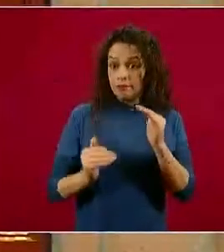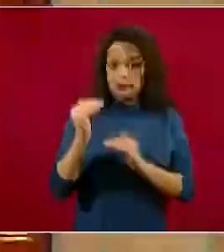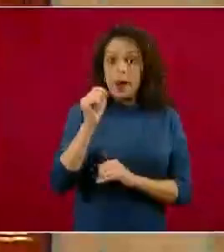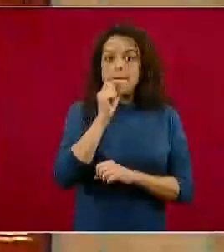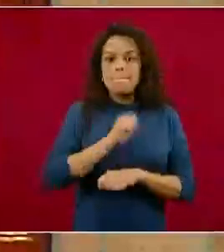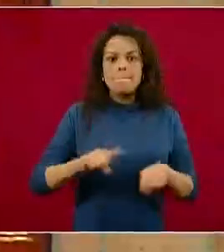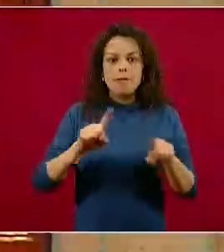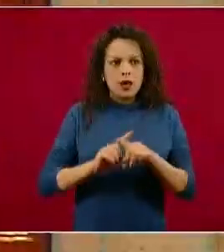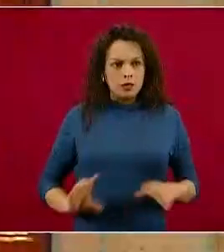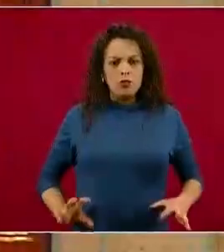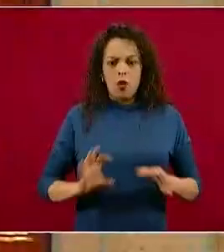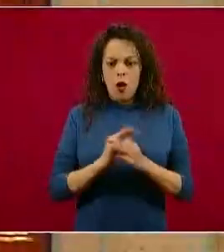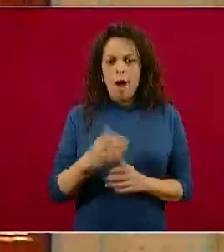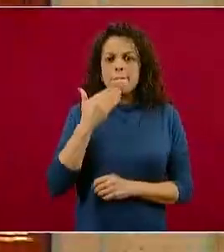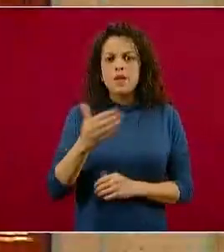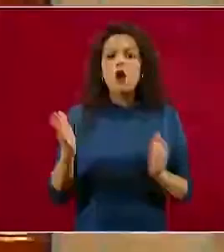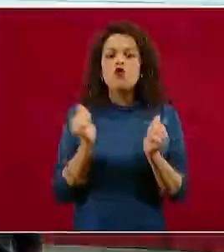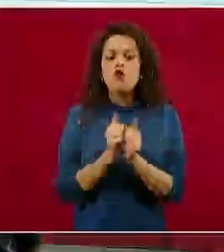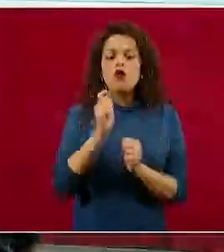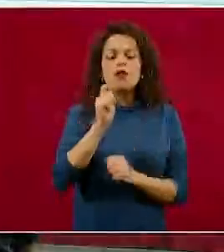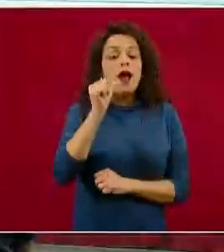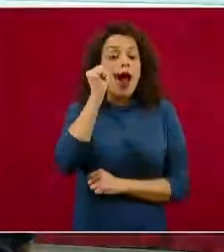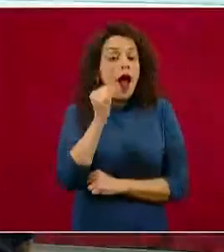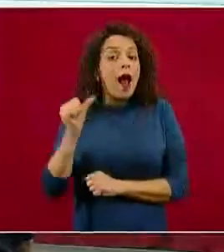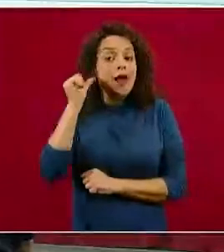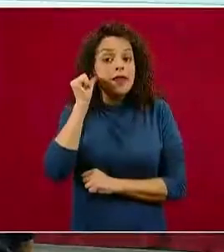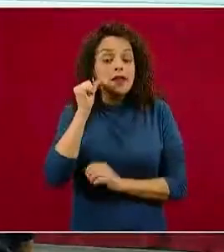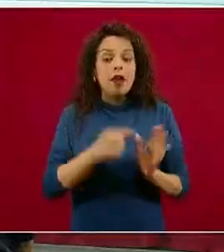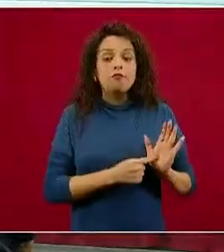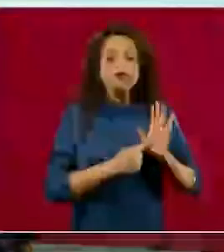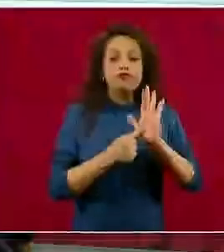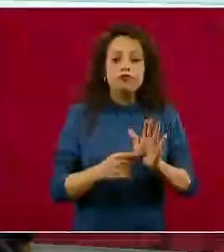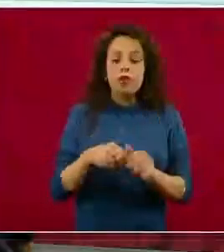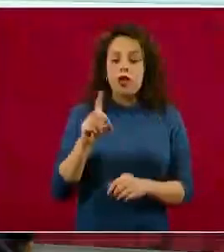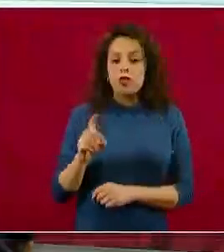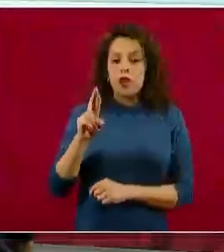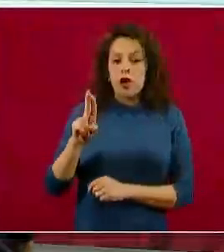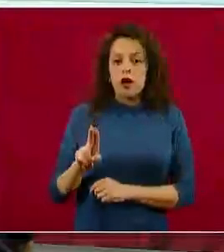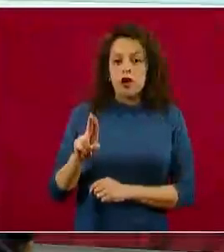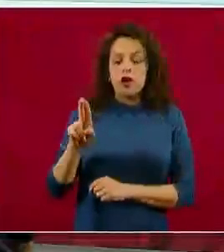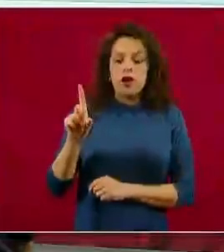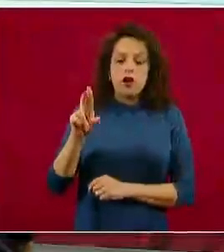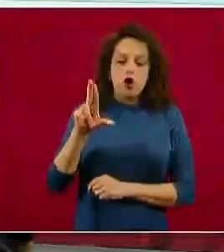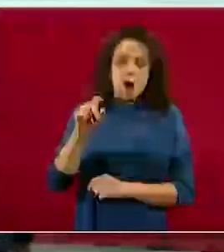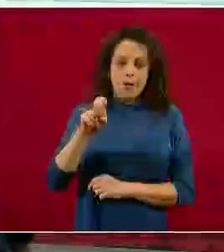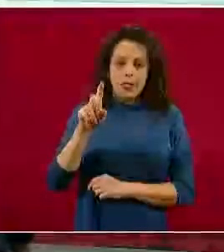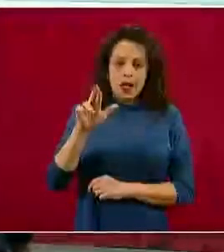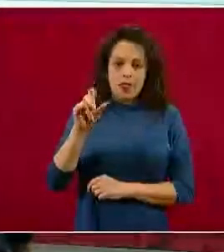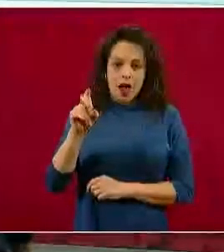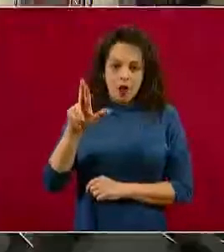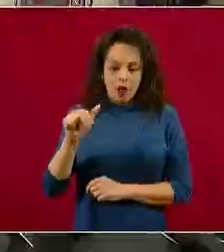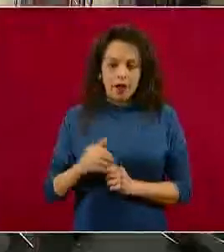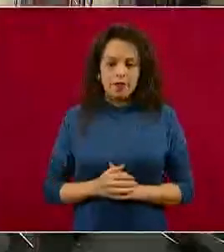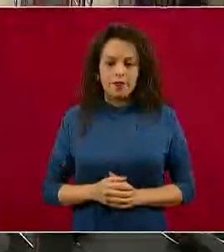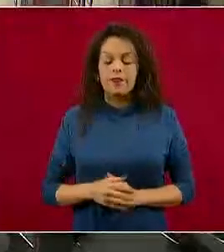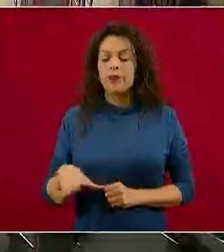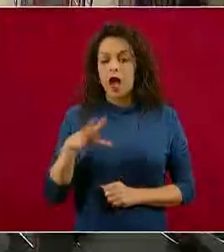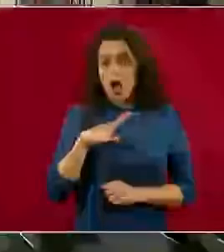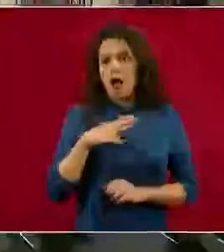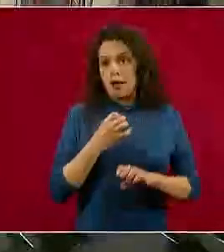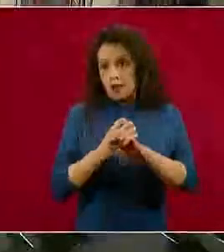con lo que ya el día de ayer nos mostraba el doctor Ruy López Ridaura, en el que tenemos entidades